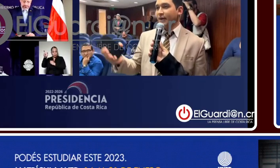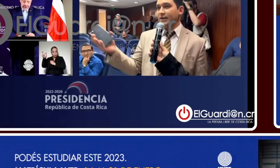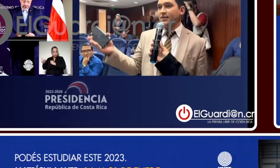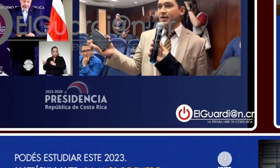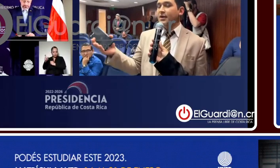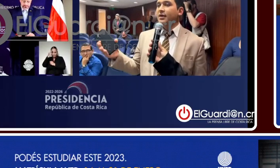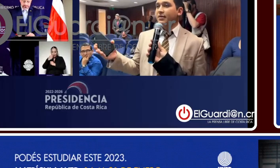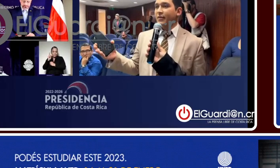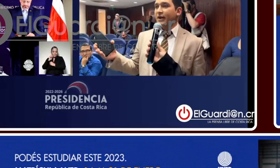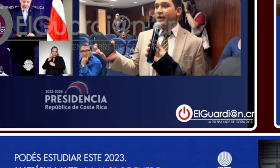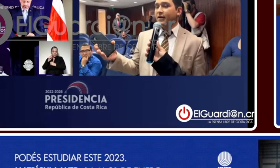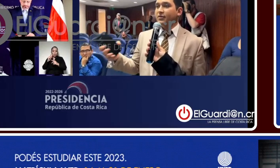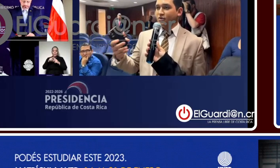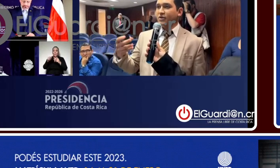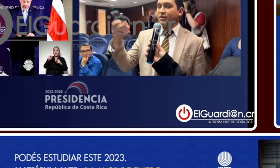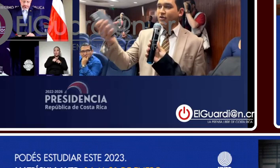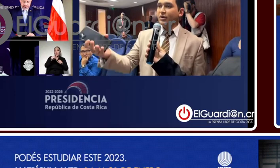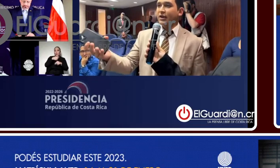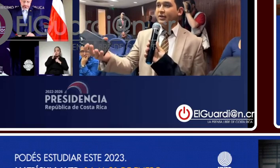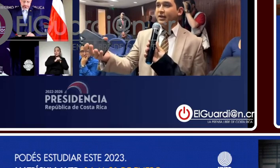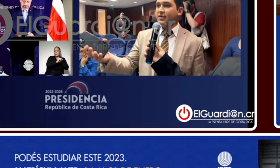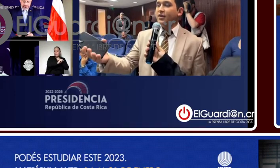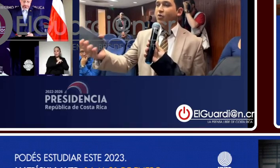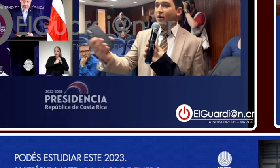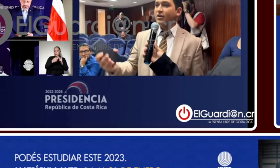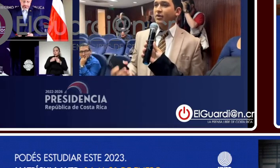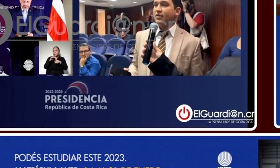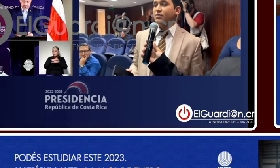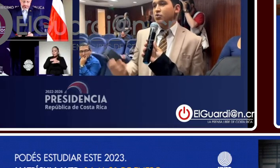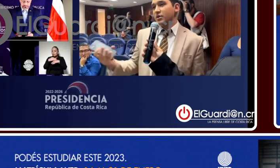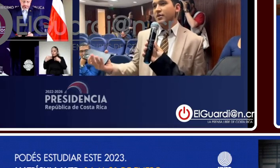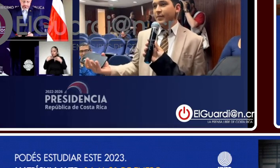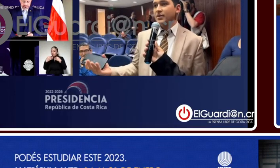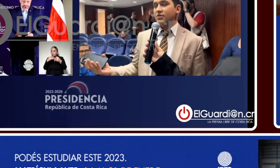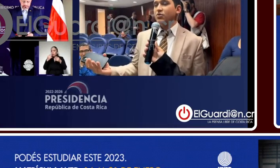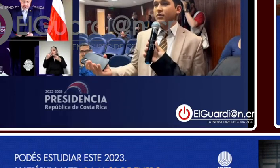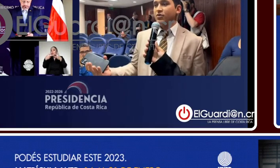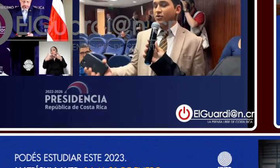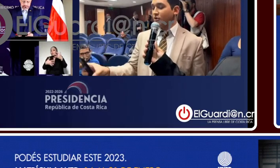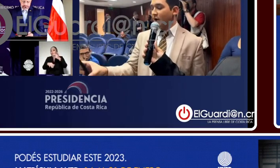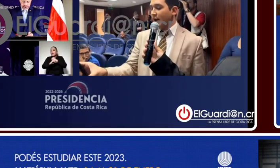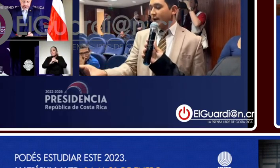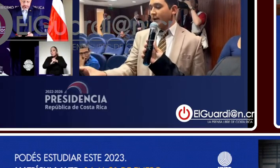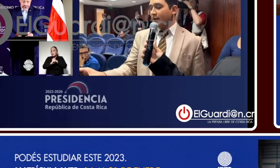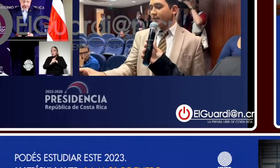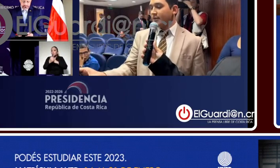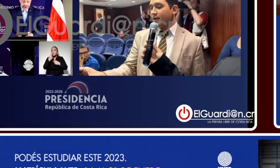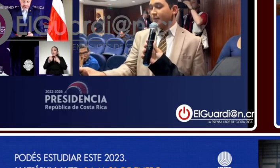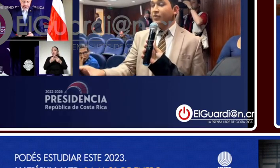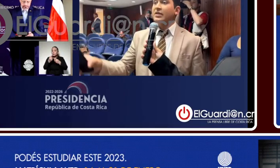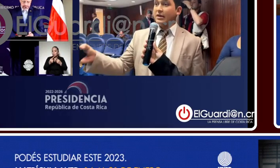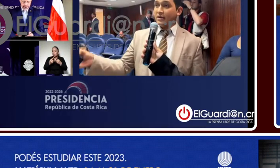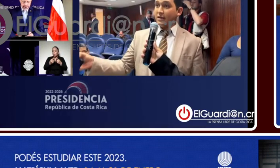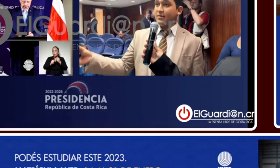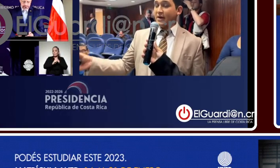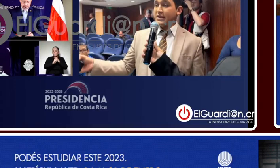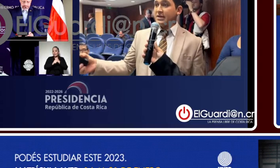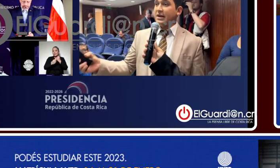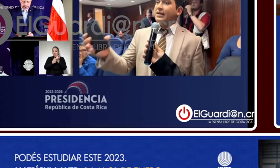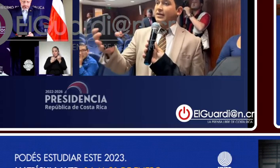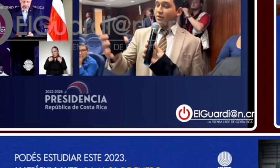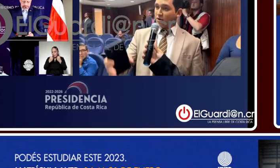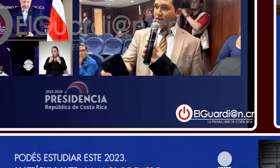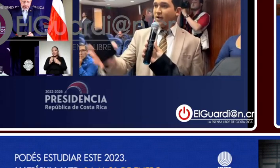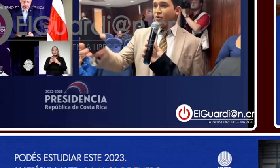esa transparencia que se maneja. Entonces, si nos da el detalle de cuáles son esas muchas campañas que usted mencionó, si esas